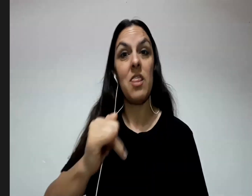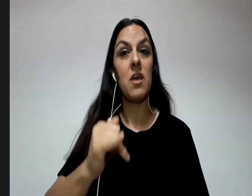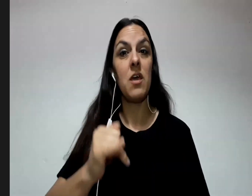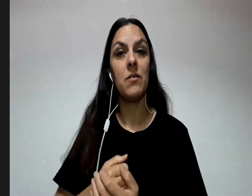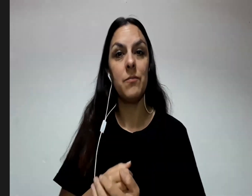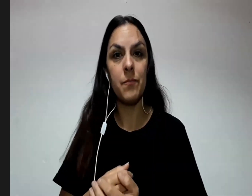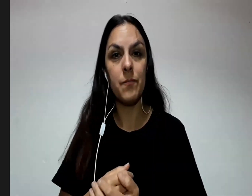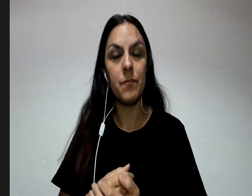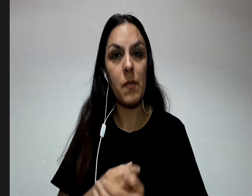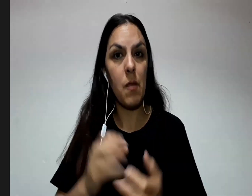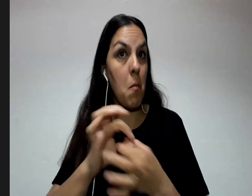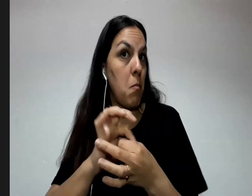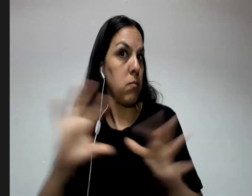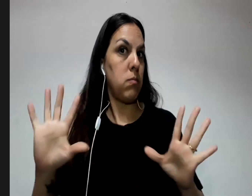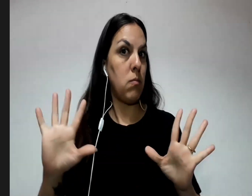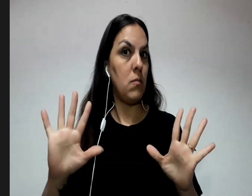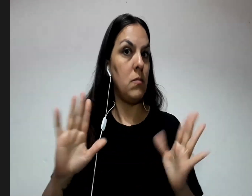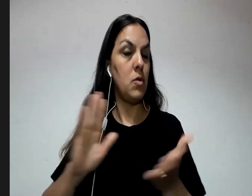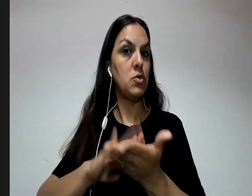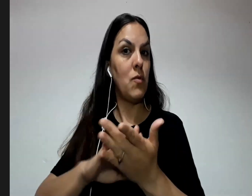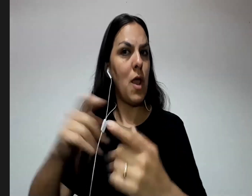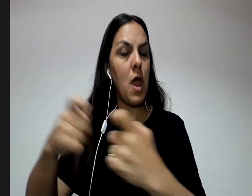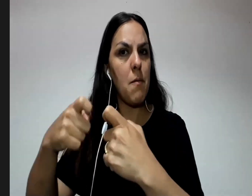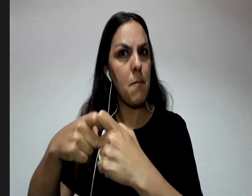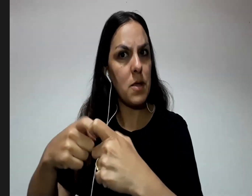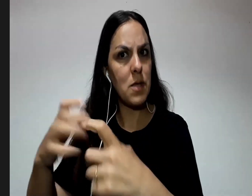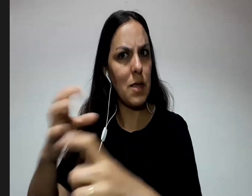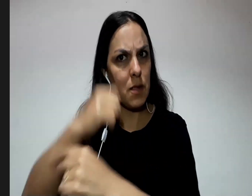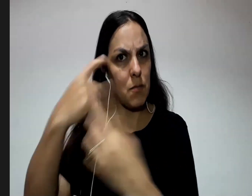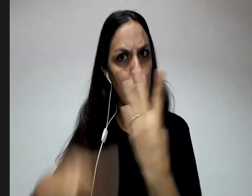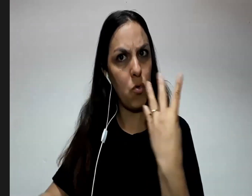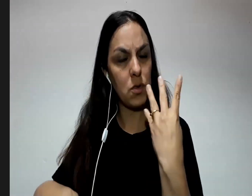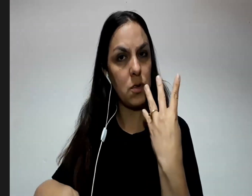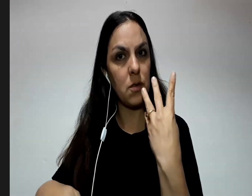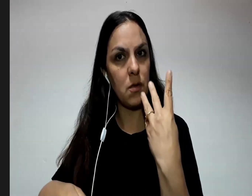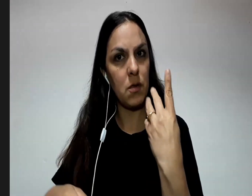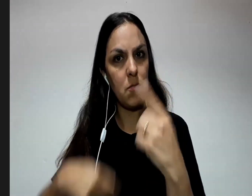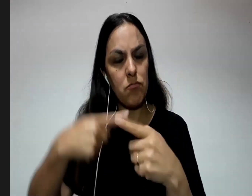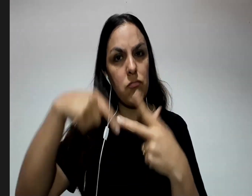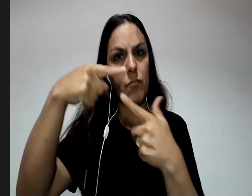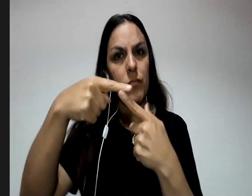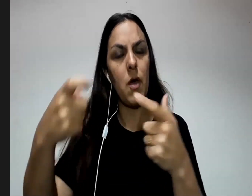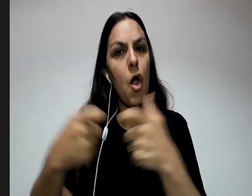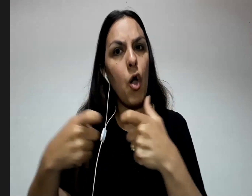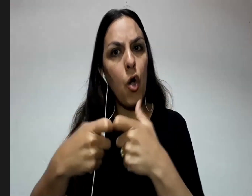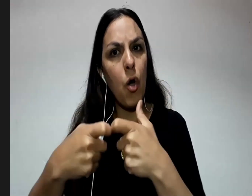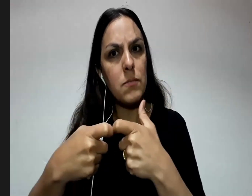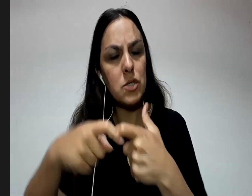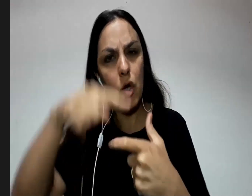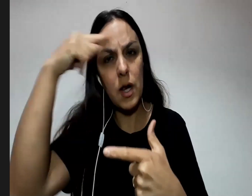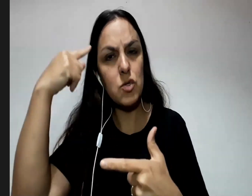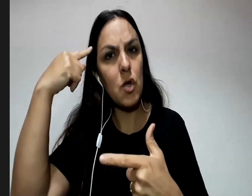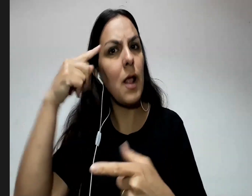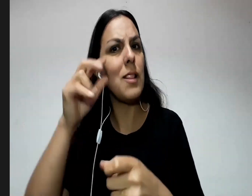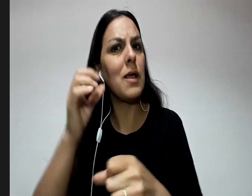Independientemente que las empresas transportistas, que la Comisión Nacional de Regulación del Transporte, que la Secretaría de Transporte y